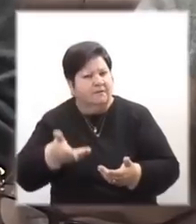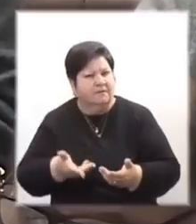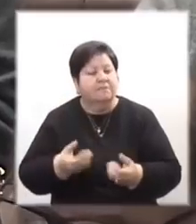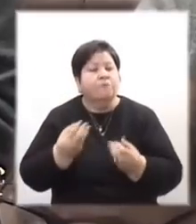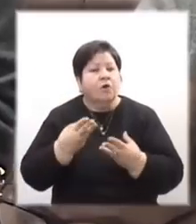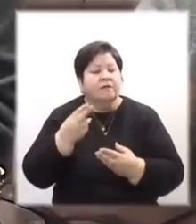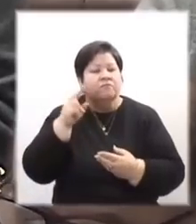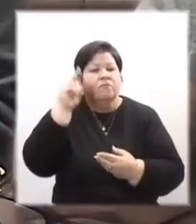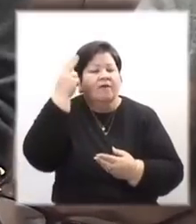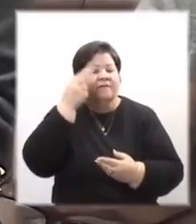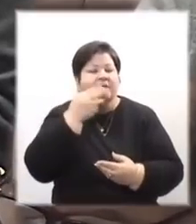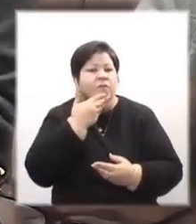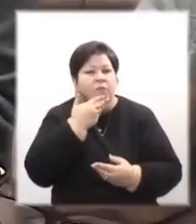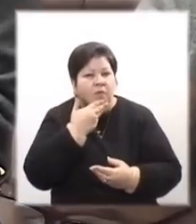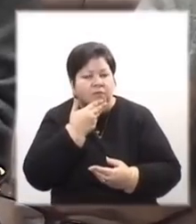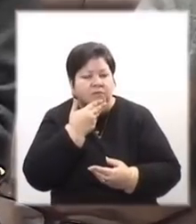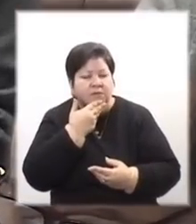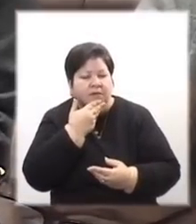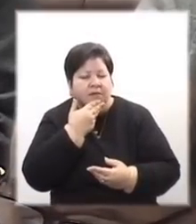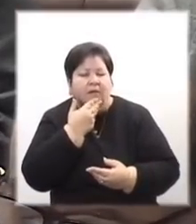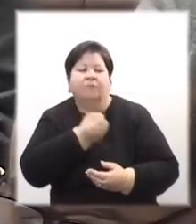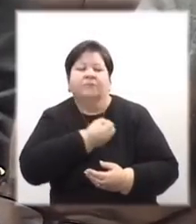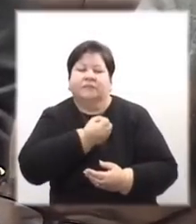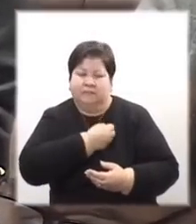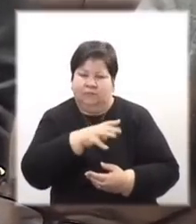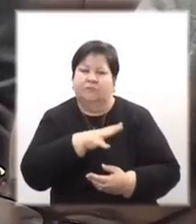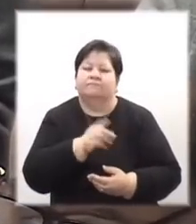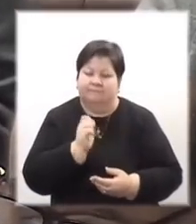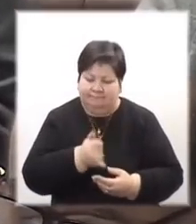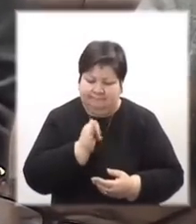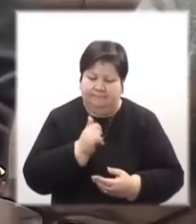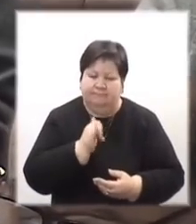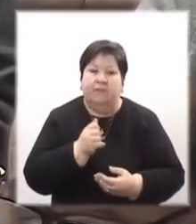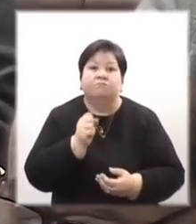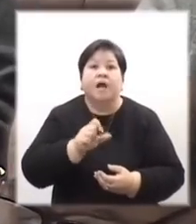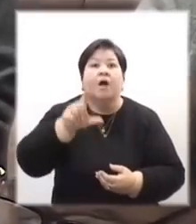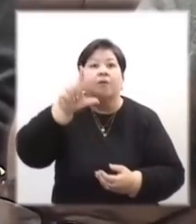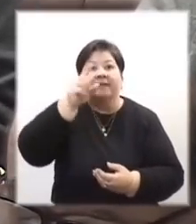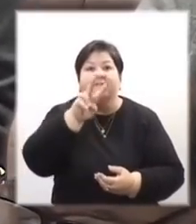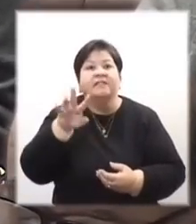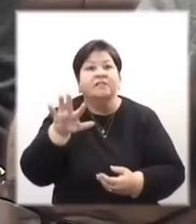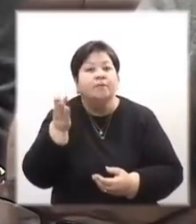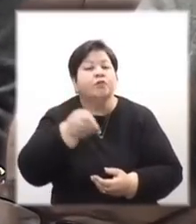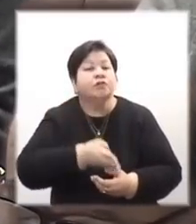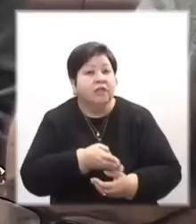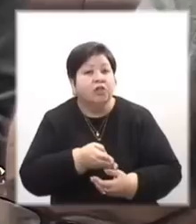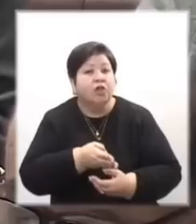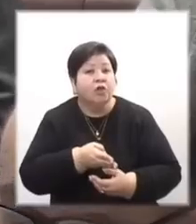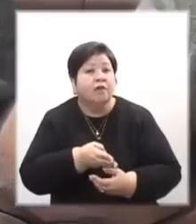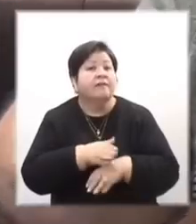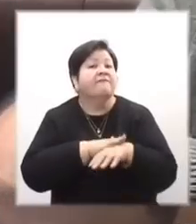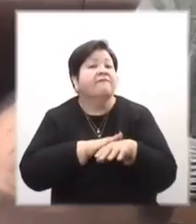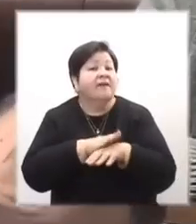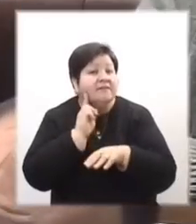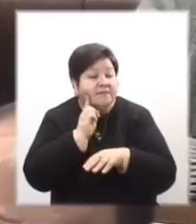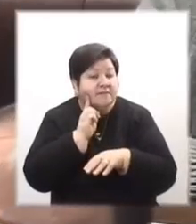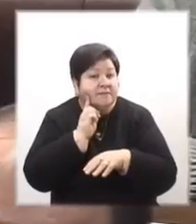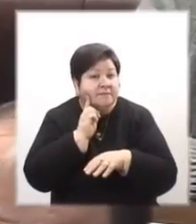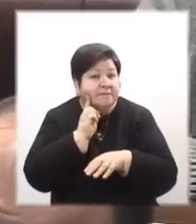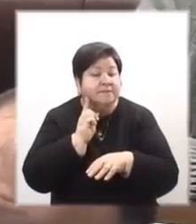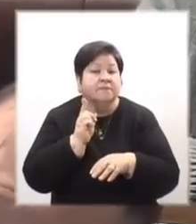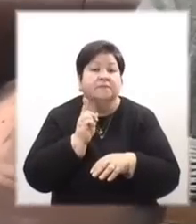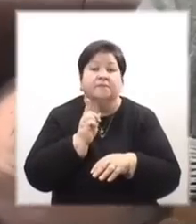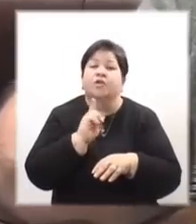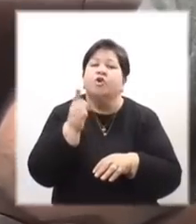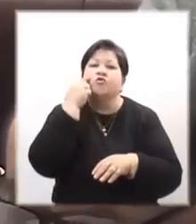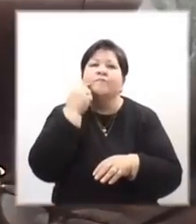muertes dudosas fueron homicidios. Y por ende estamos hablando de un aumento de un 25% de base,